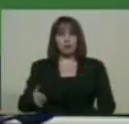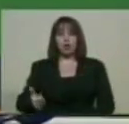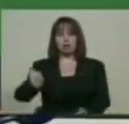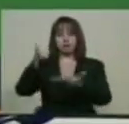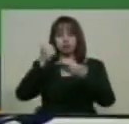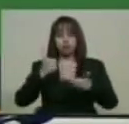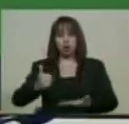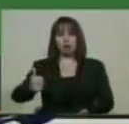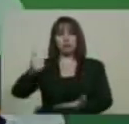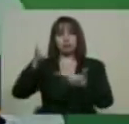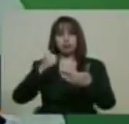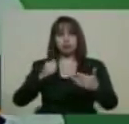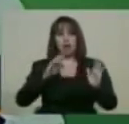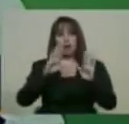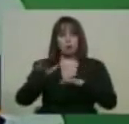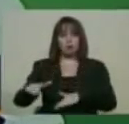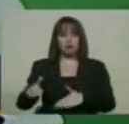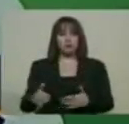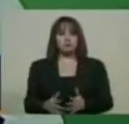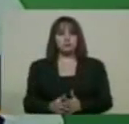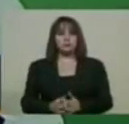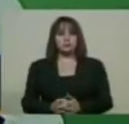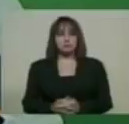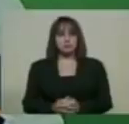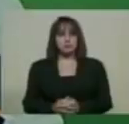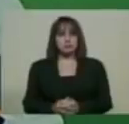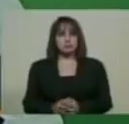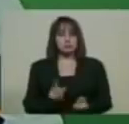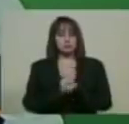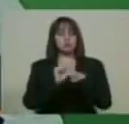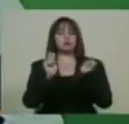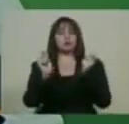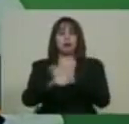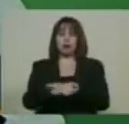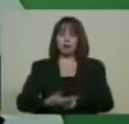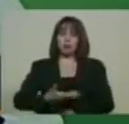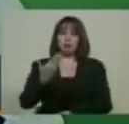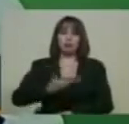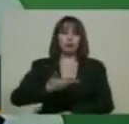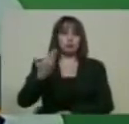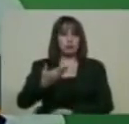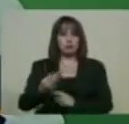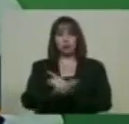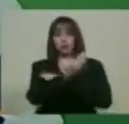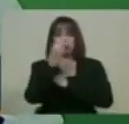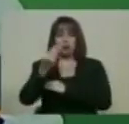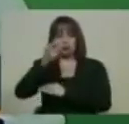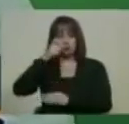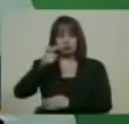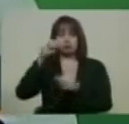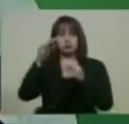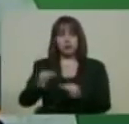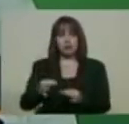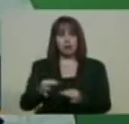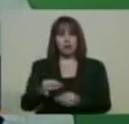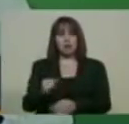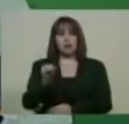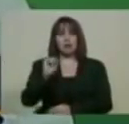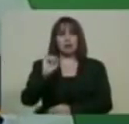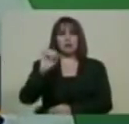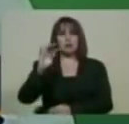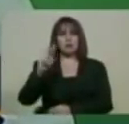apoyo. Tenemos que ir hacia una transformación de los sistemas de protección y seguridad social en el ICFA,